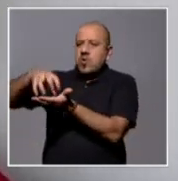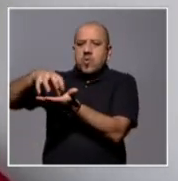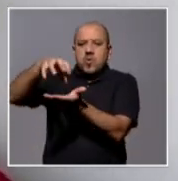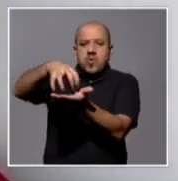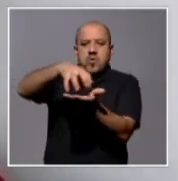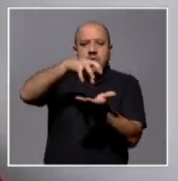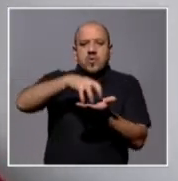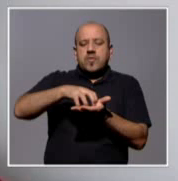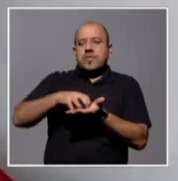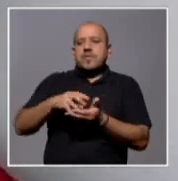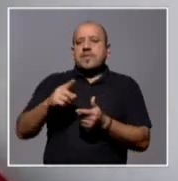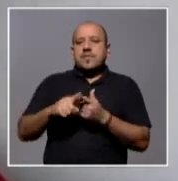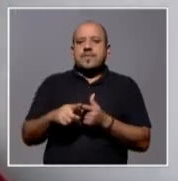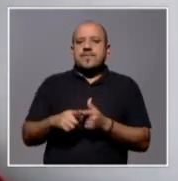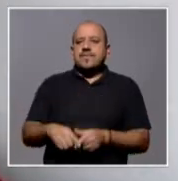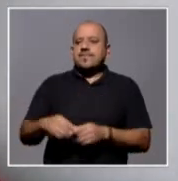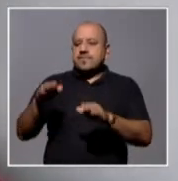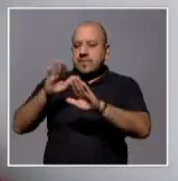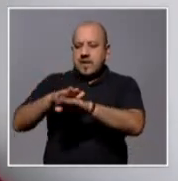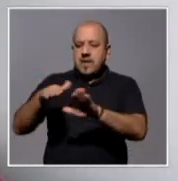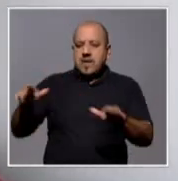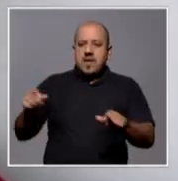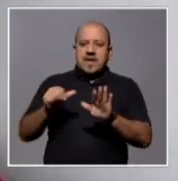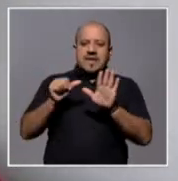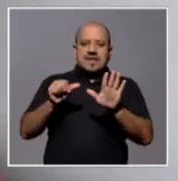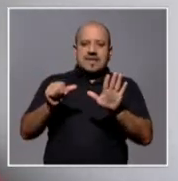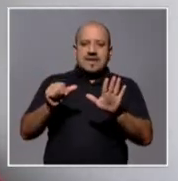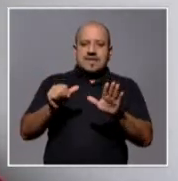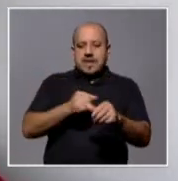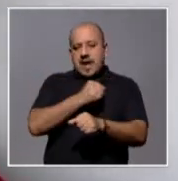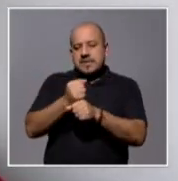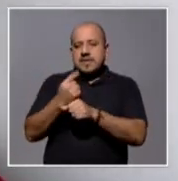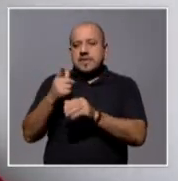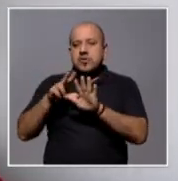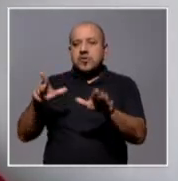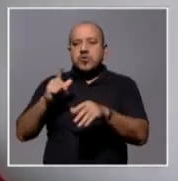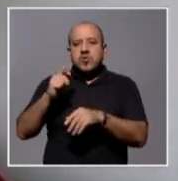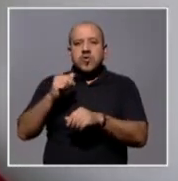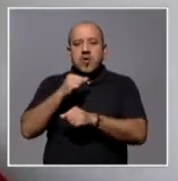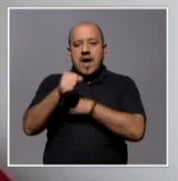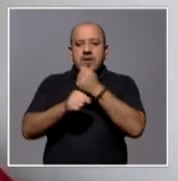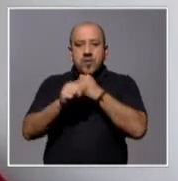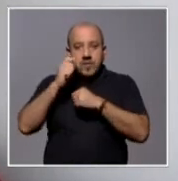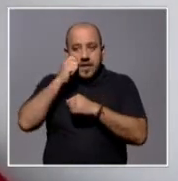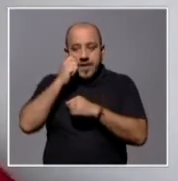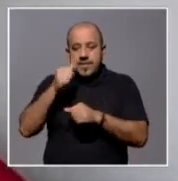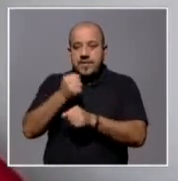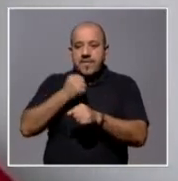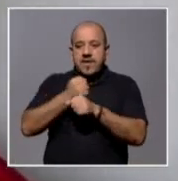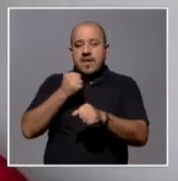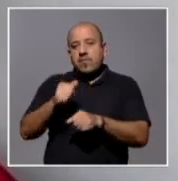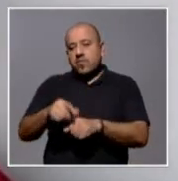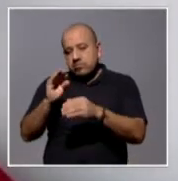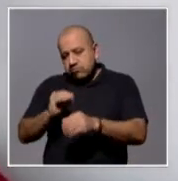recibimos chicos de 6 a 18 años, y trabajamos con ellos durante todo el